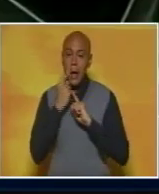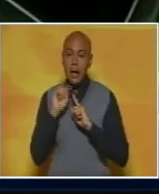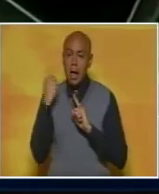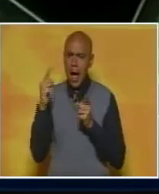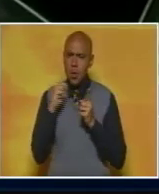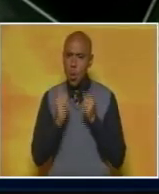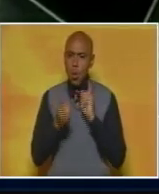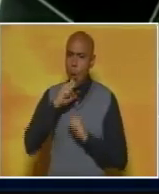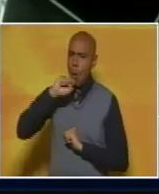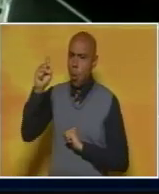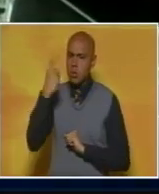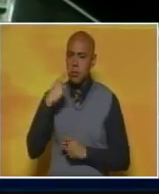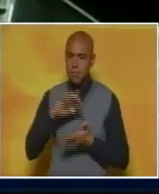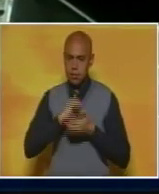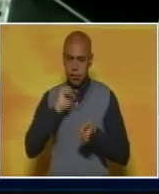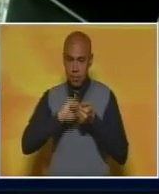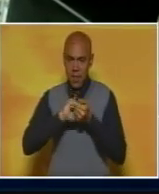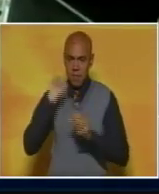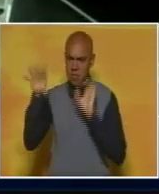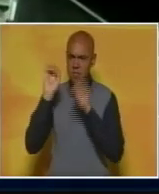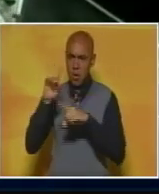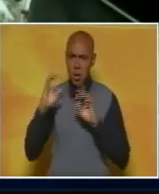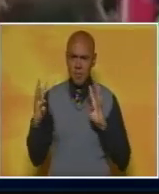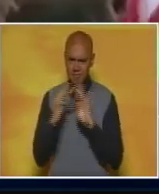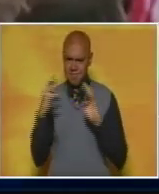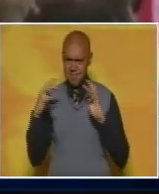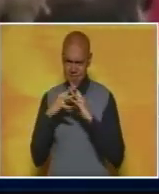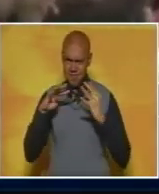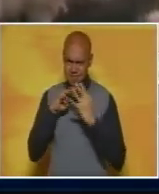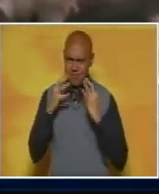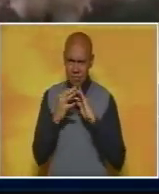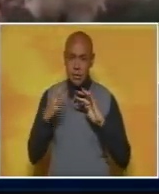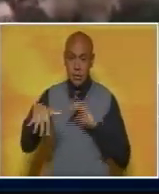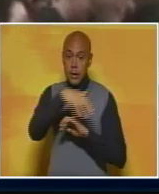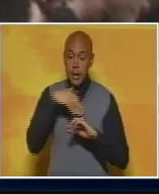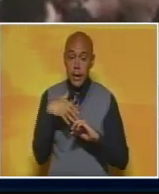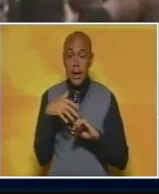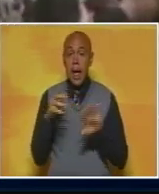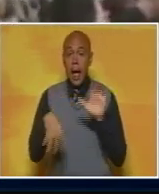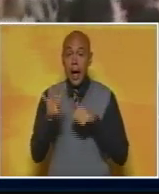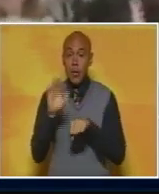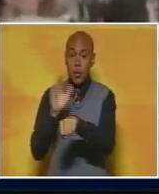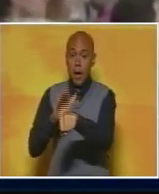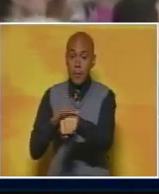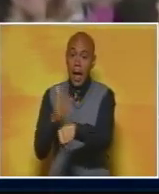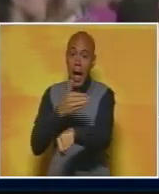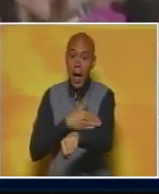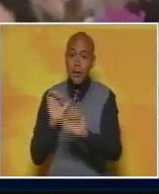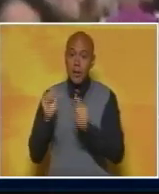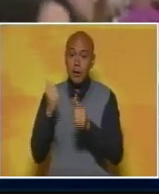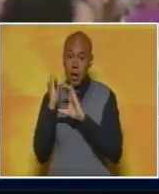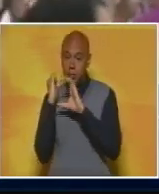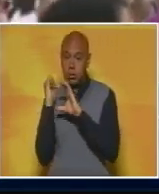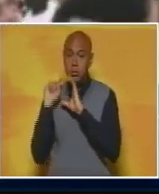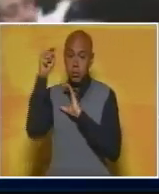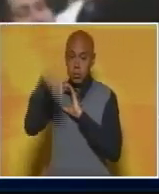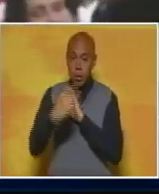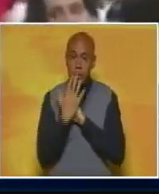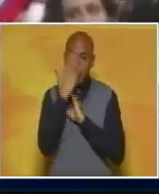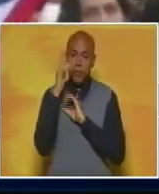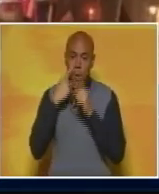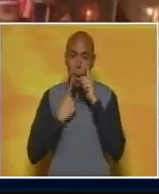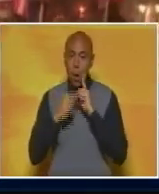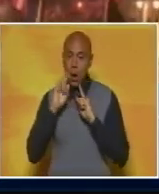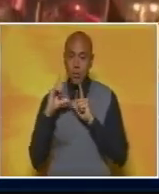arrojaran objetos contra miembros de las fuerzas del orden y se hicieran 14 advertencias antes de iniciar el dispositivo. La